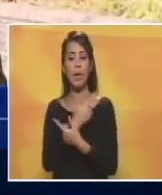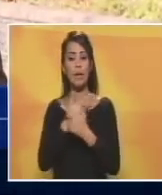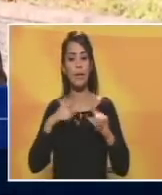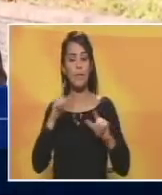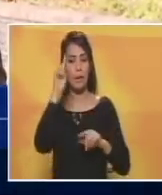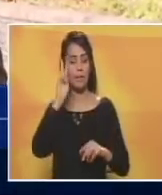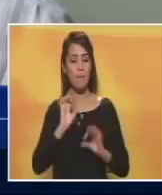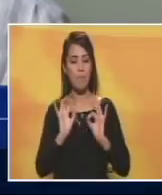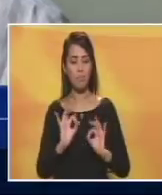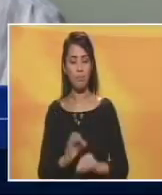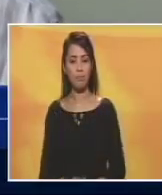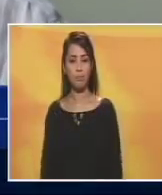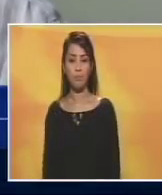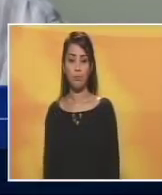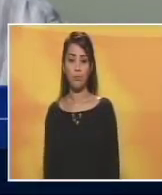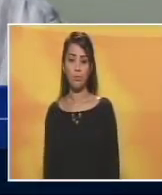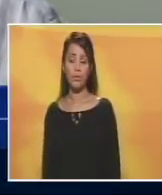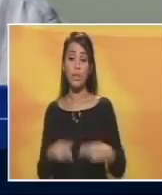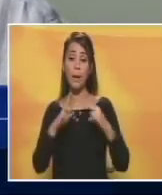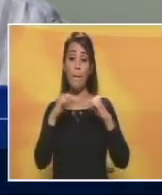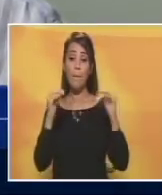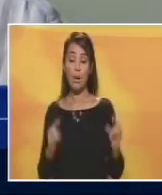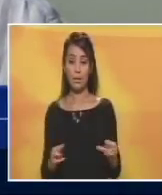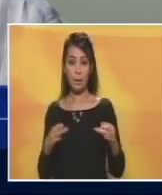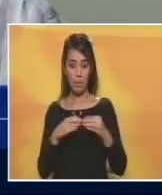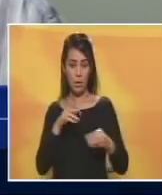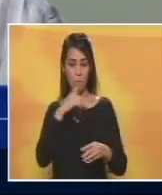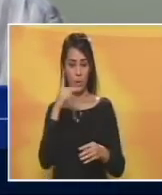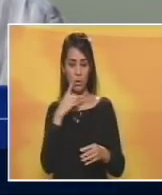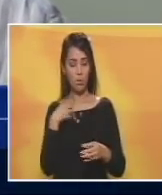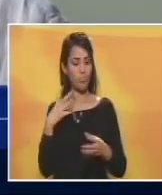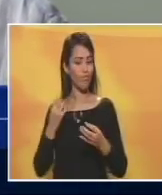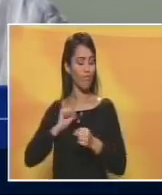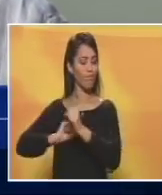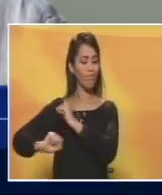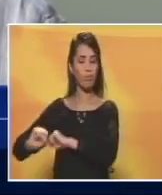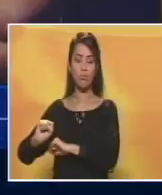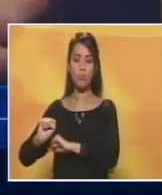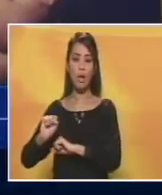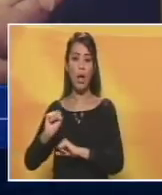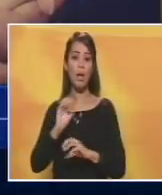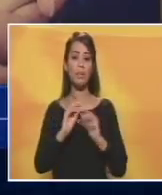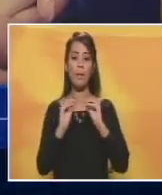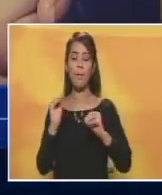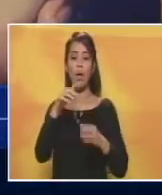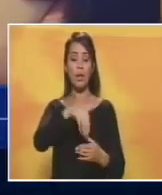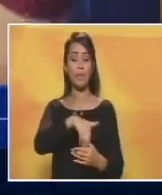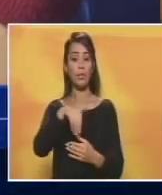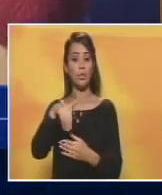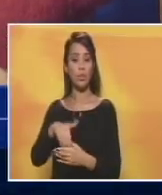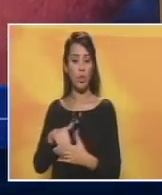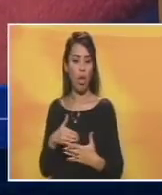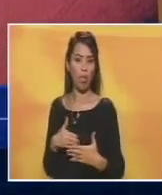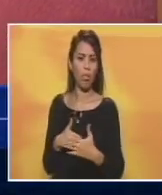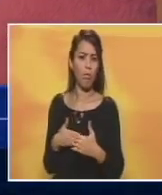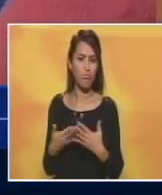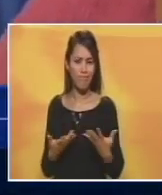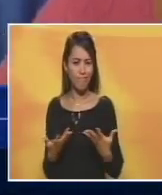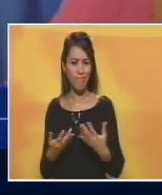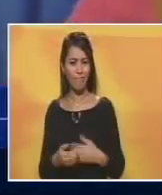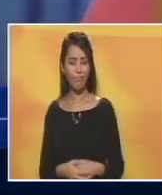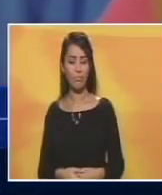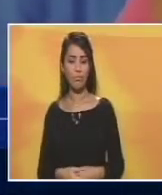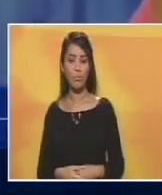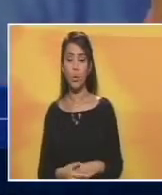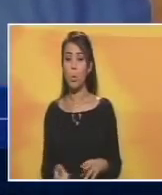y transparentes. Puente rechaza este llamado a elecciones atropelladas que no van